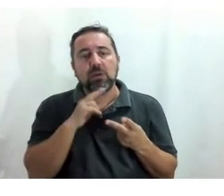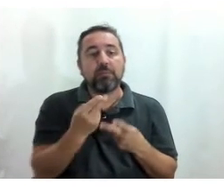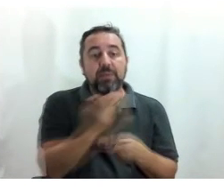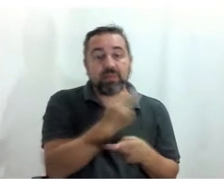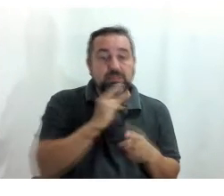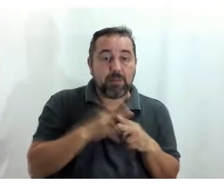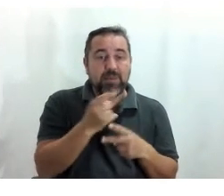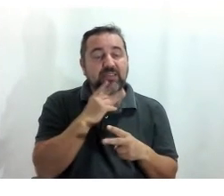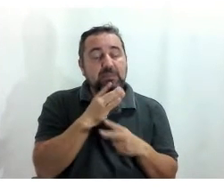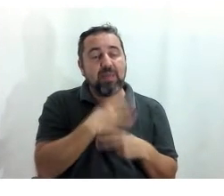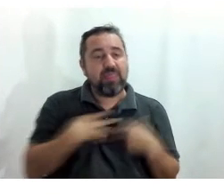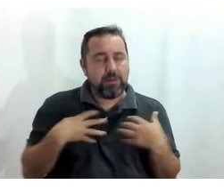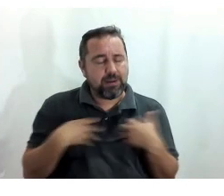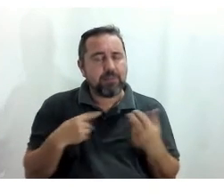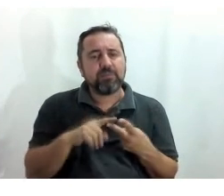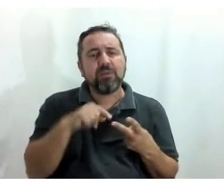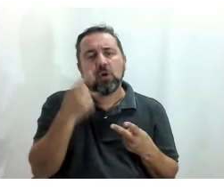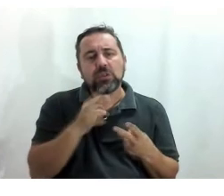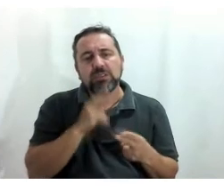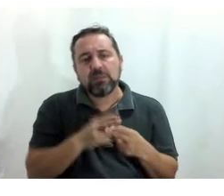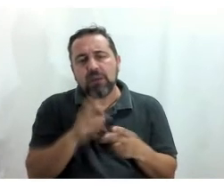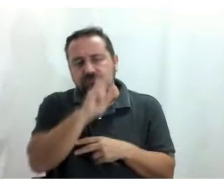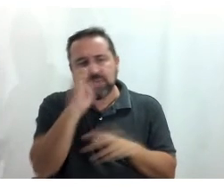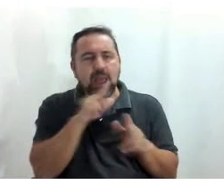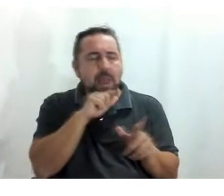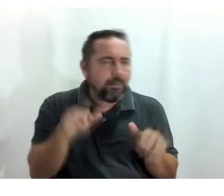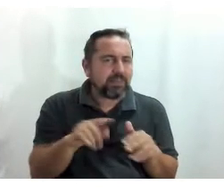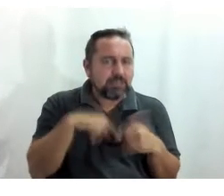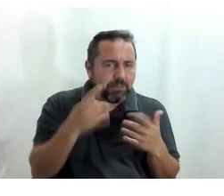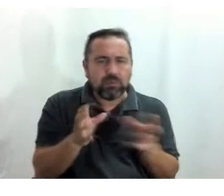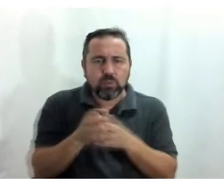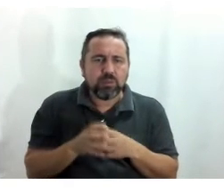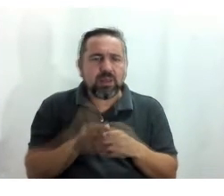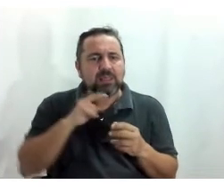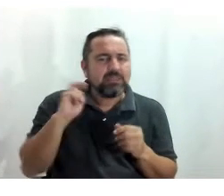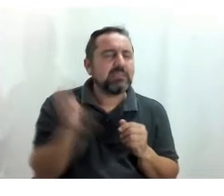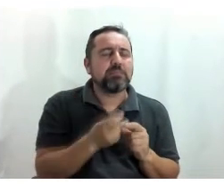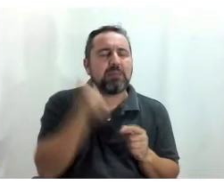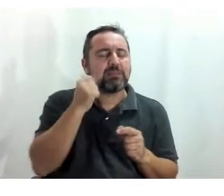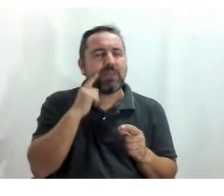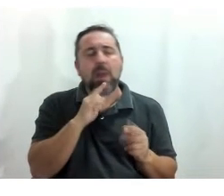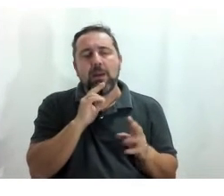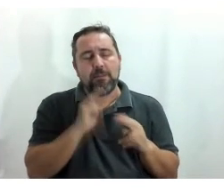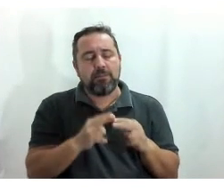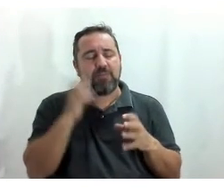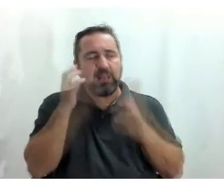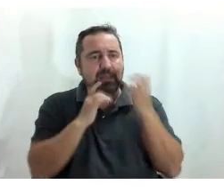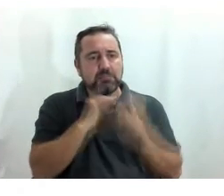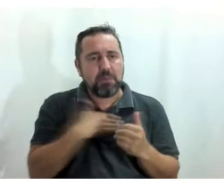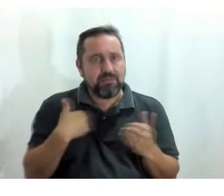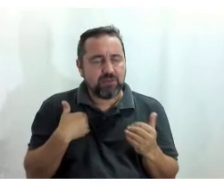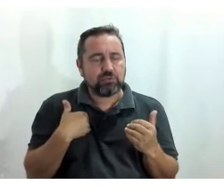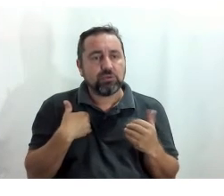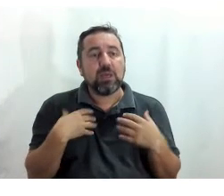cebra. Otros grupos trabajan con aves, pero en general se intenta trabajar con mamíferos porque son los que tienen un